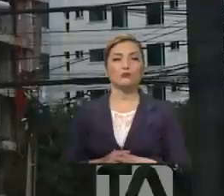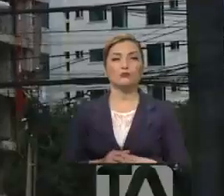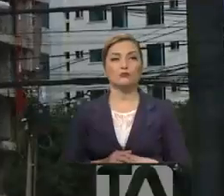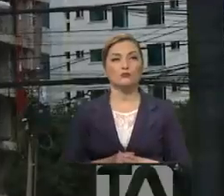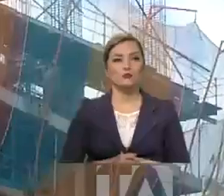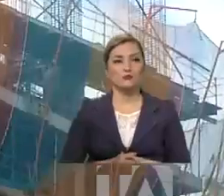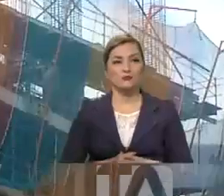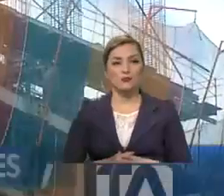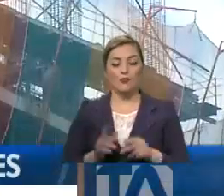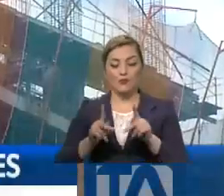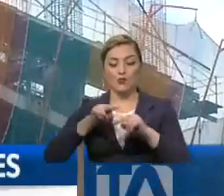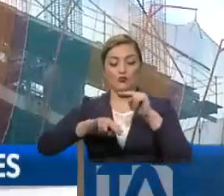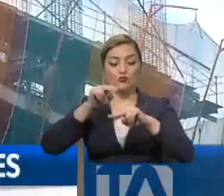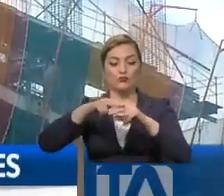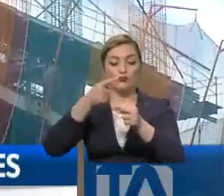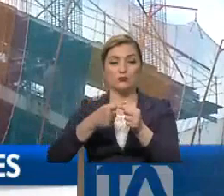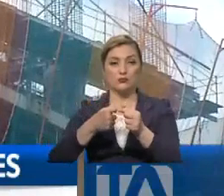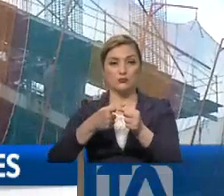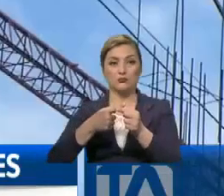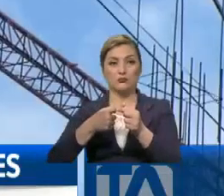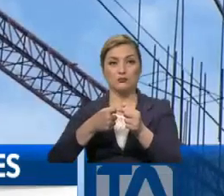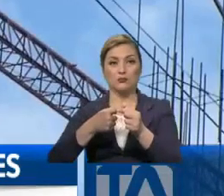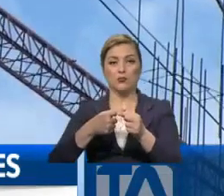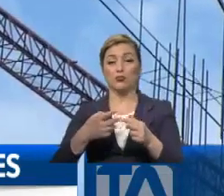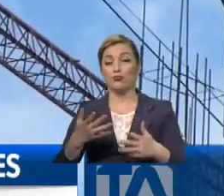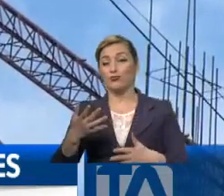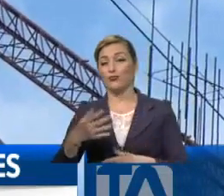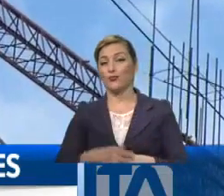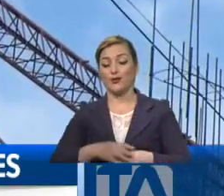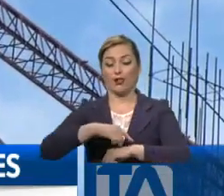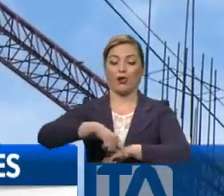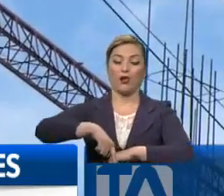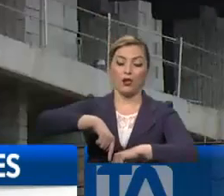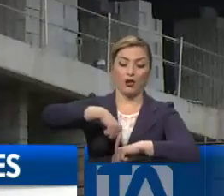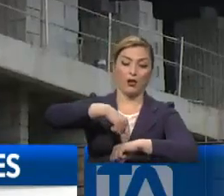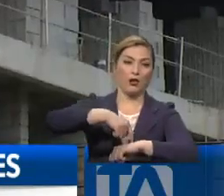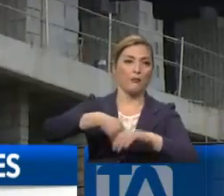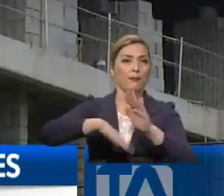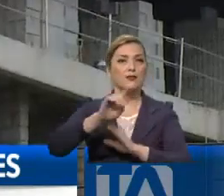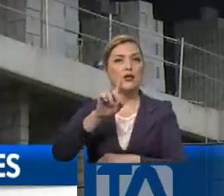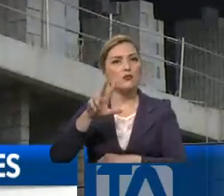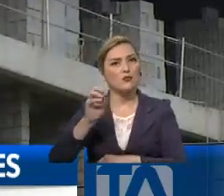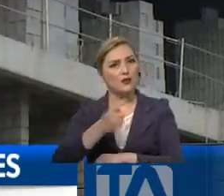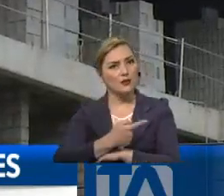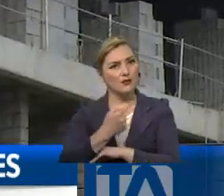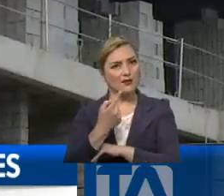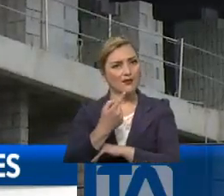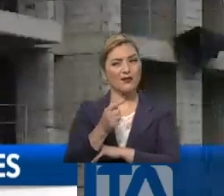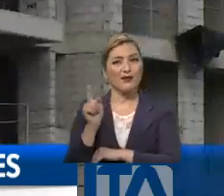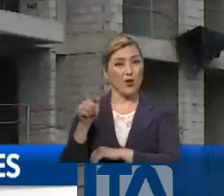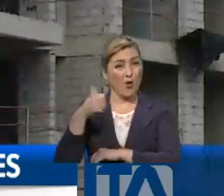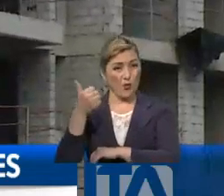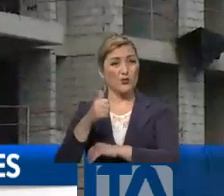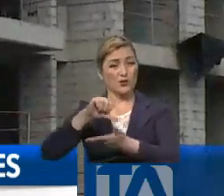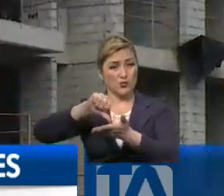Obtener los permisos de construcción en Quito puede en ciertos casos tardar más de 130 días, cuando en otras ciudades del país estos